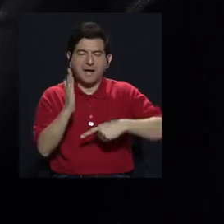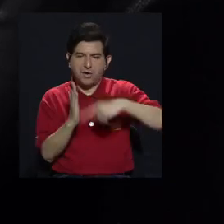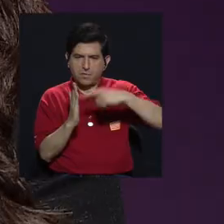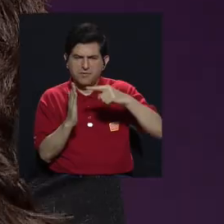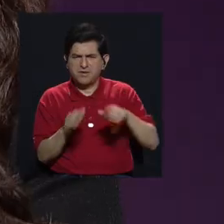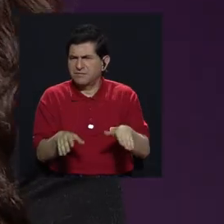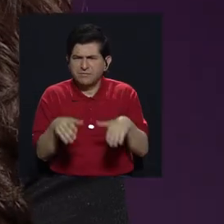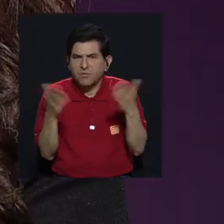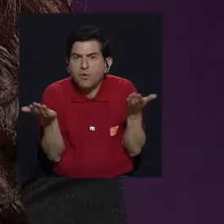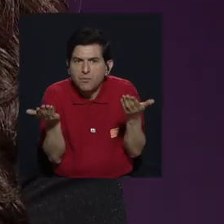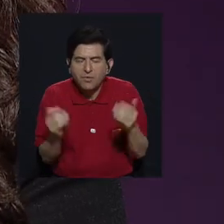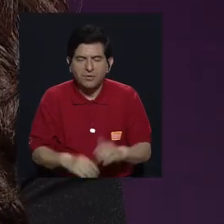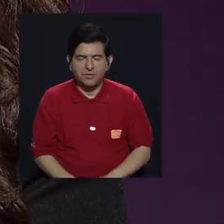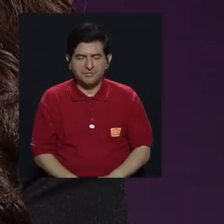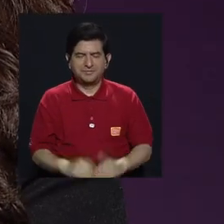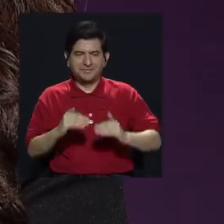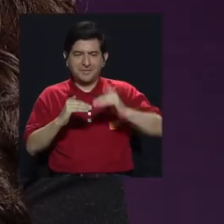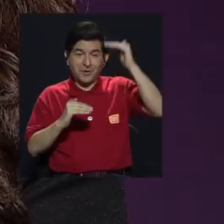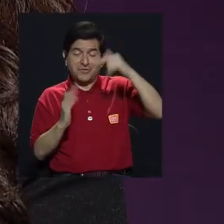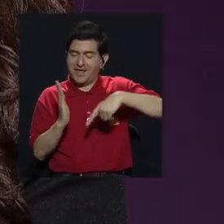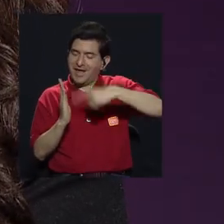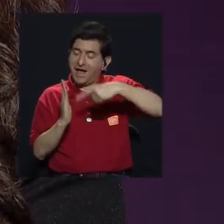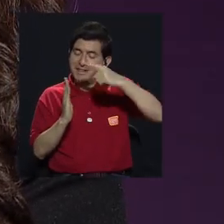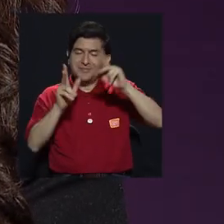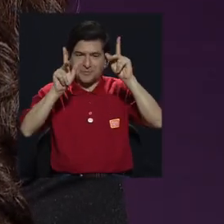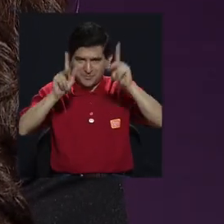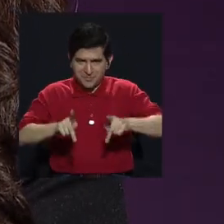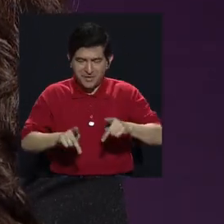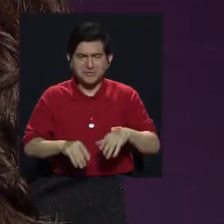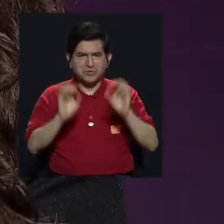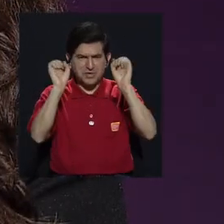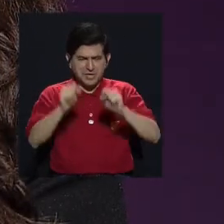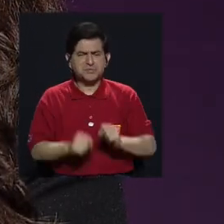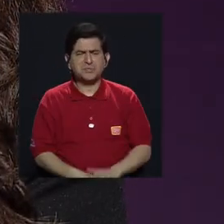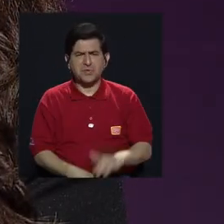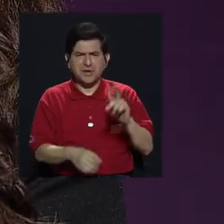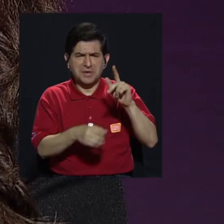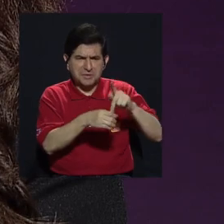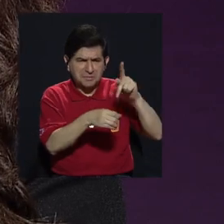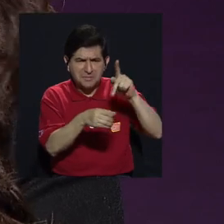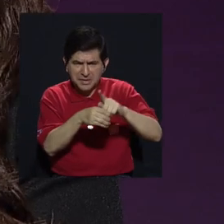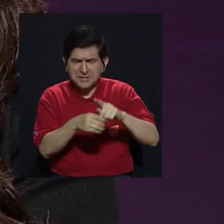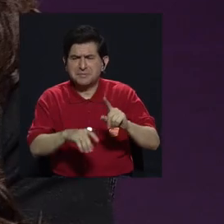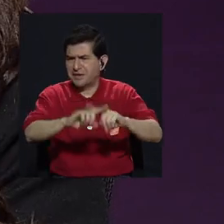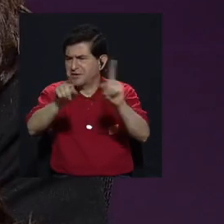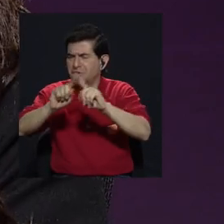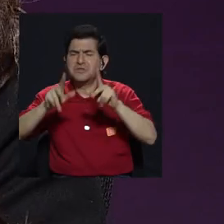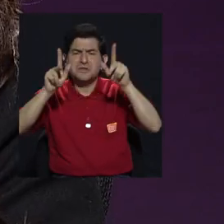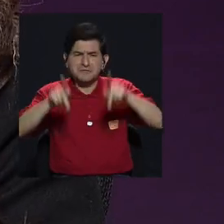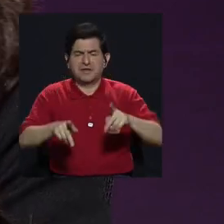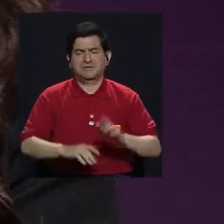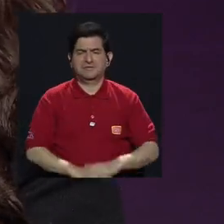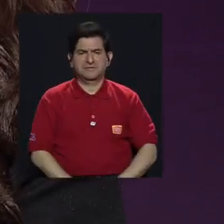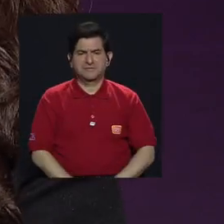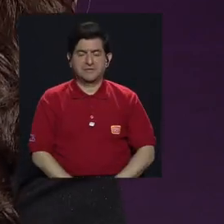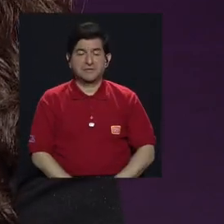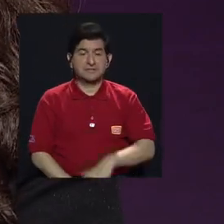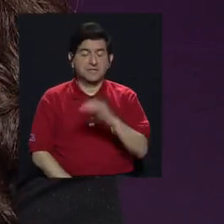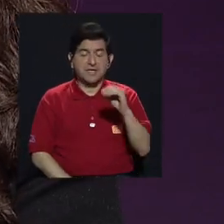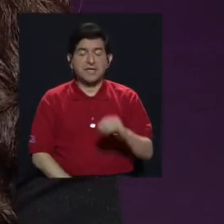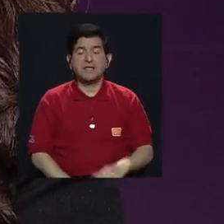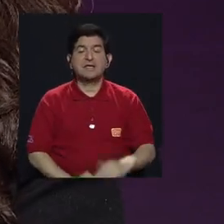perfil. ¿Cómo es eso? Los poliamorosos de alto perfil son personas que se pueden involucrar con mucha gente. Y